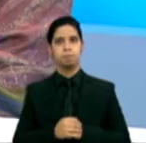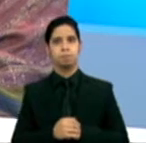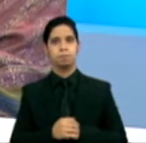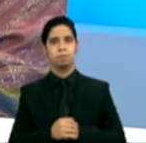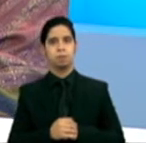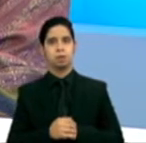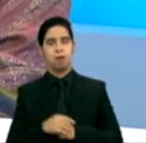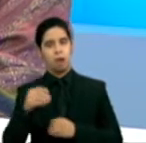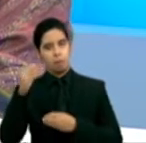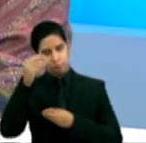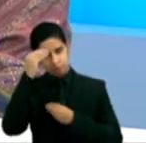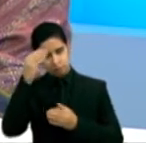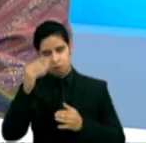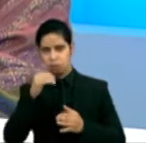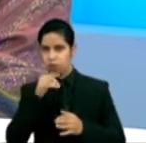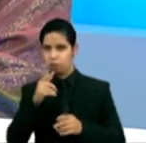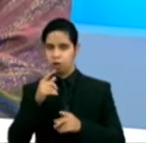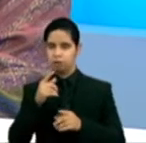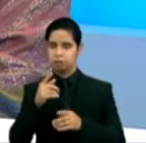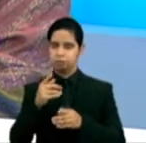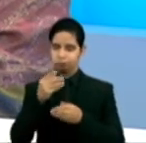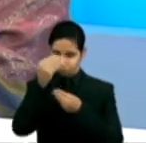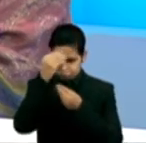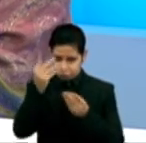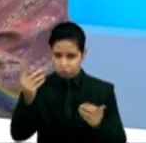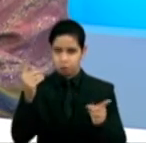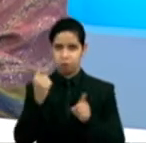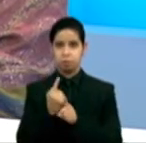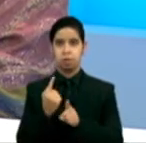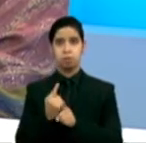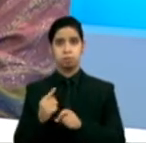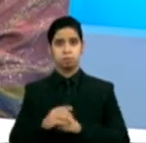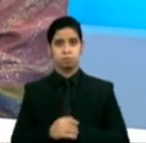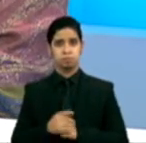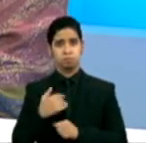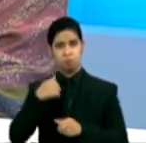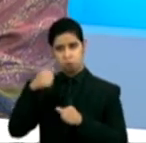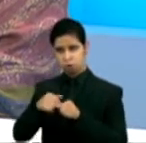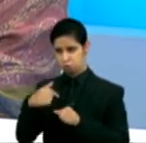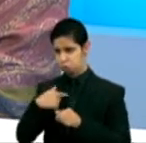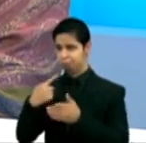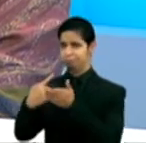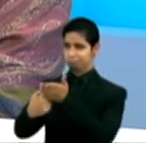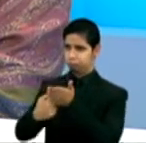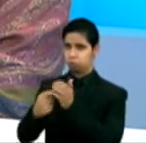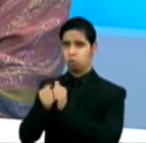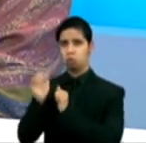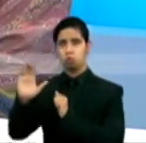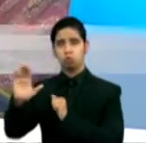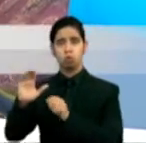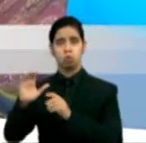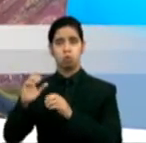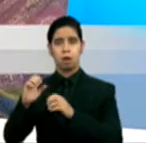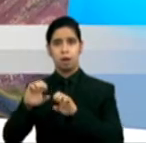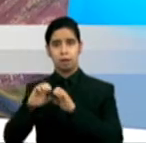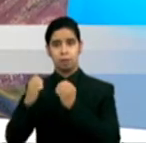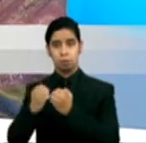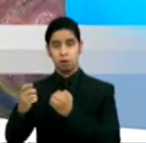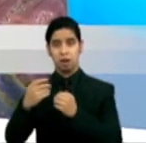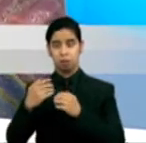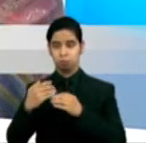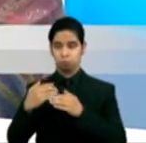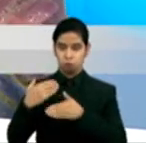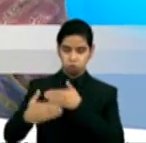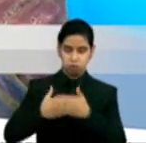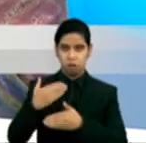no se llevó al país. Algo que nosotros recuerdo haber conversado con su equipo era que el informe de transición se tenía que conocer,